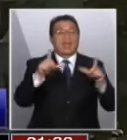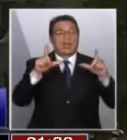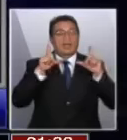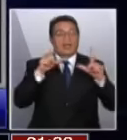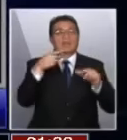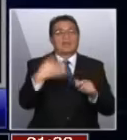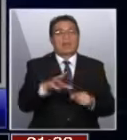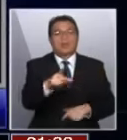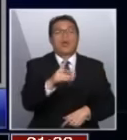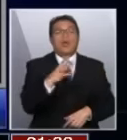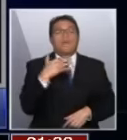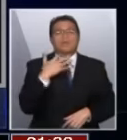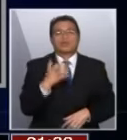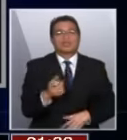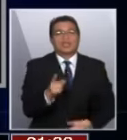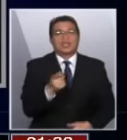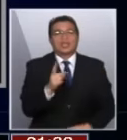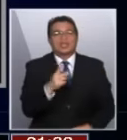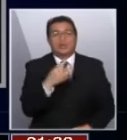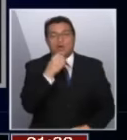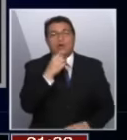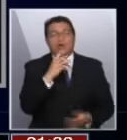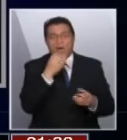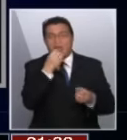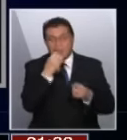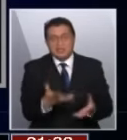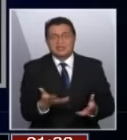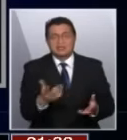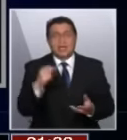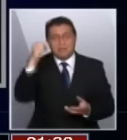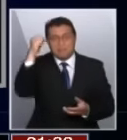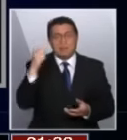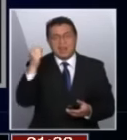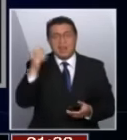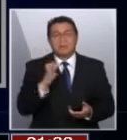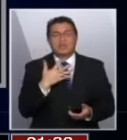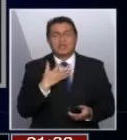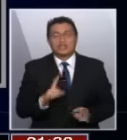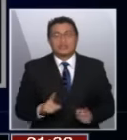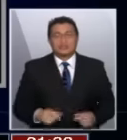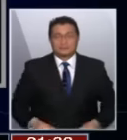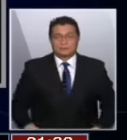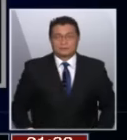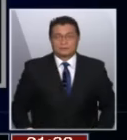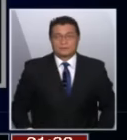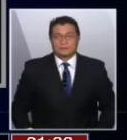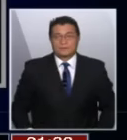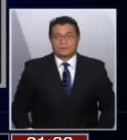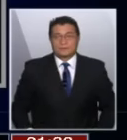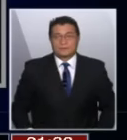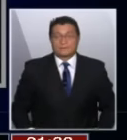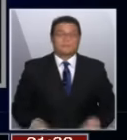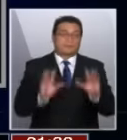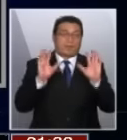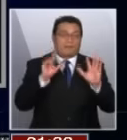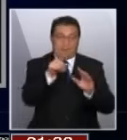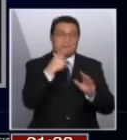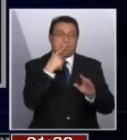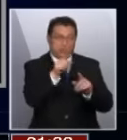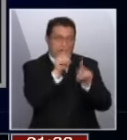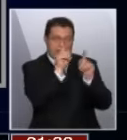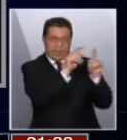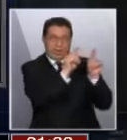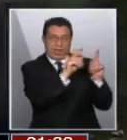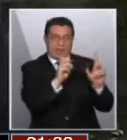qué cree usted que no lo no lo termina de reconocer el el expresidente esa pregunta hay que hacérsela a